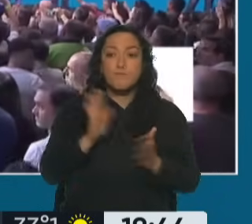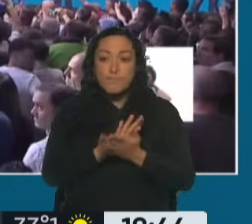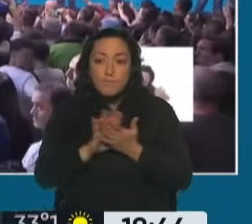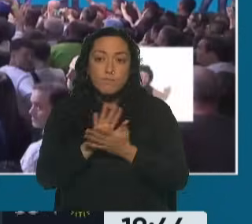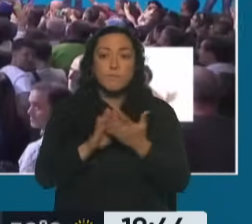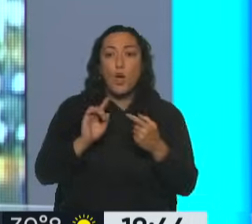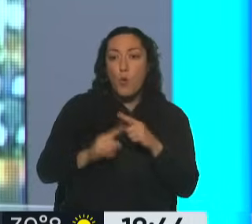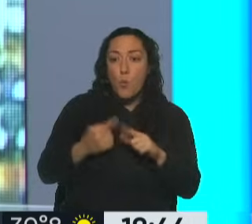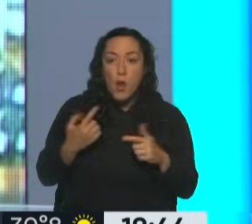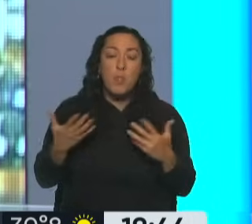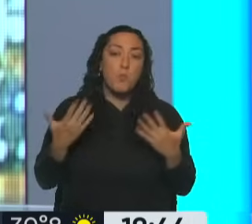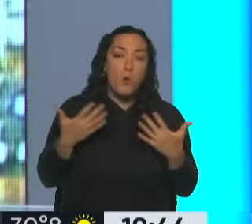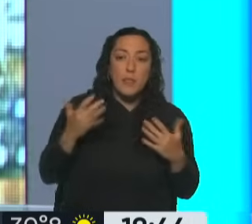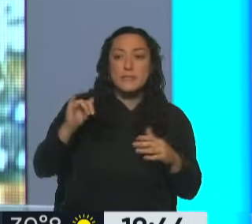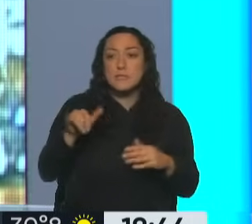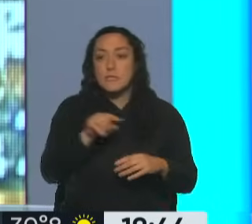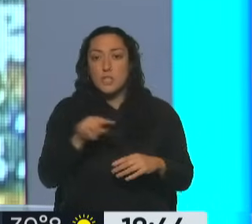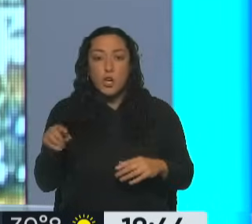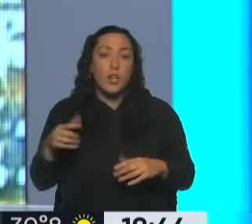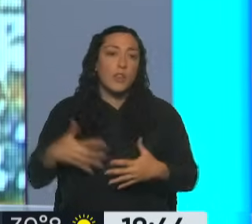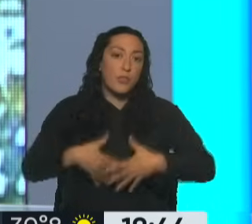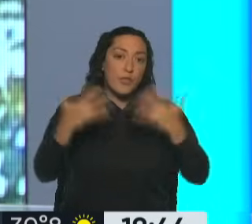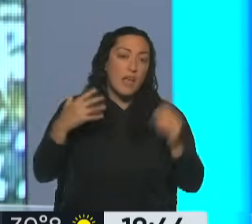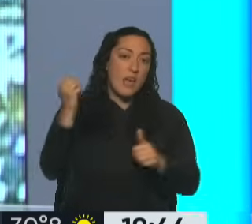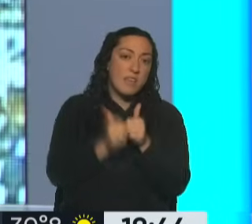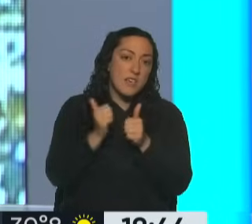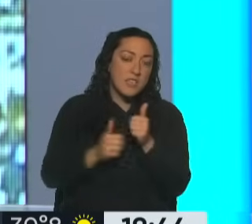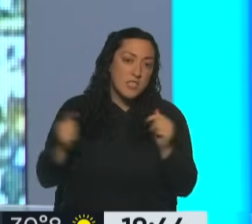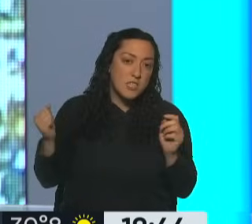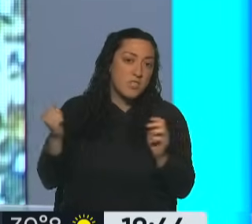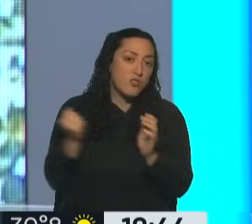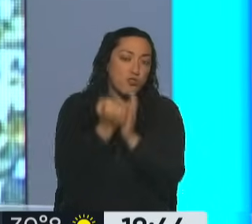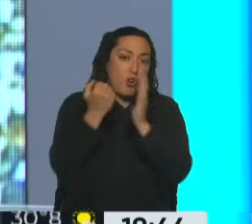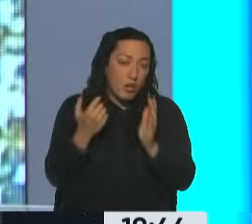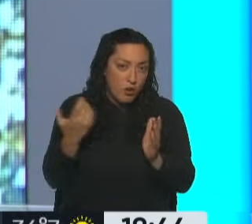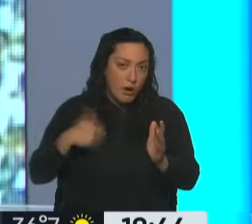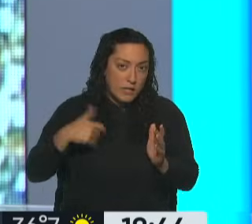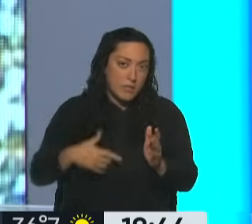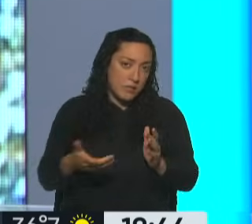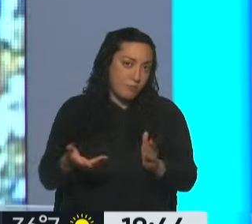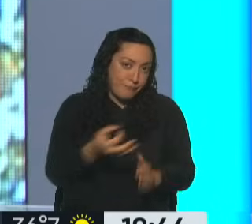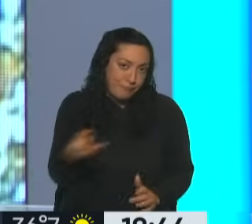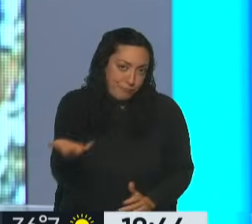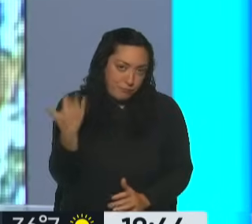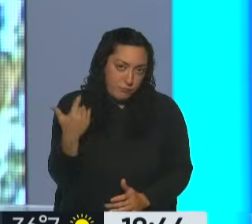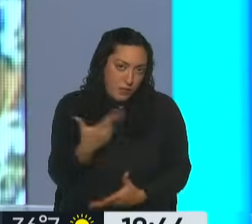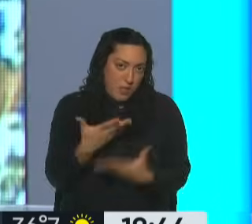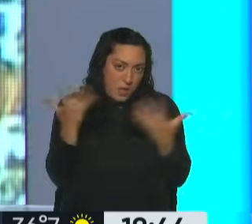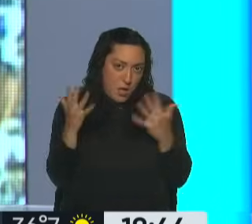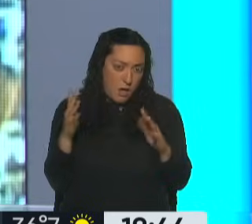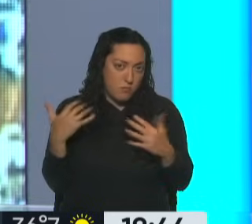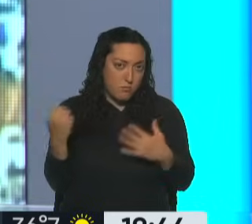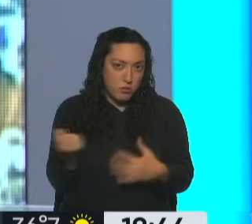abre, dijo algo que es verdad, es un día histórico para la Argentina. Ayer fue un día histórico porque se abre un